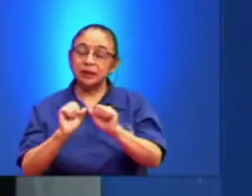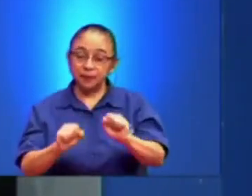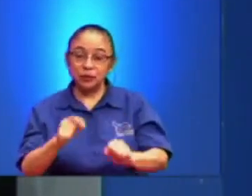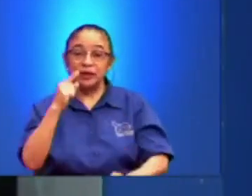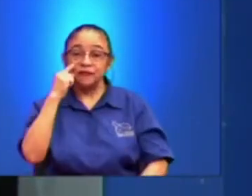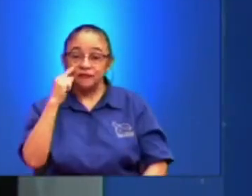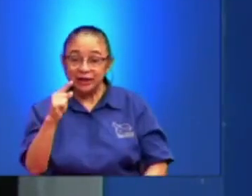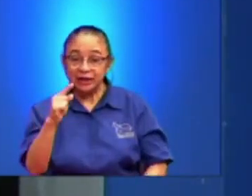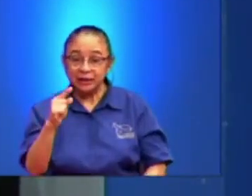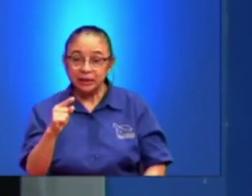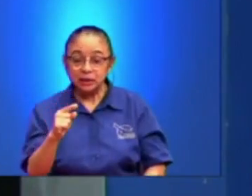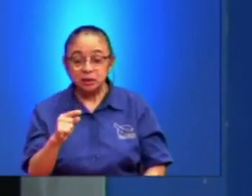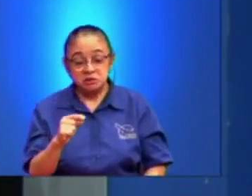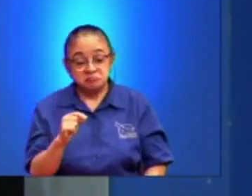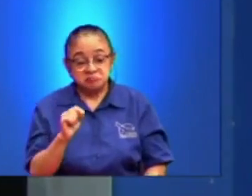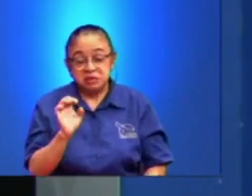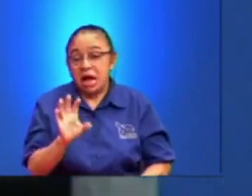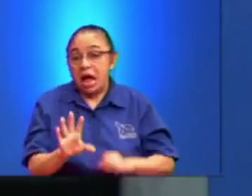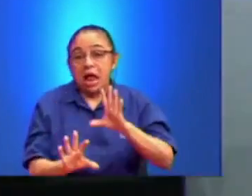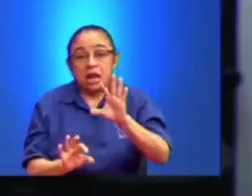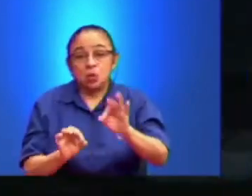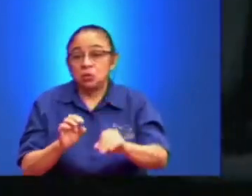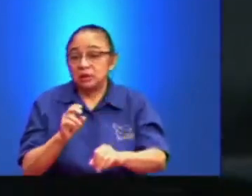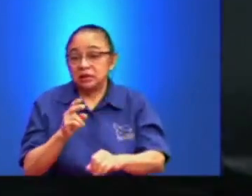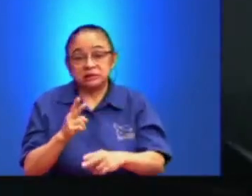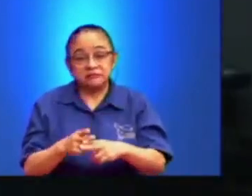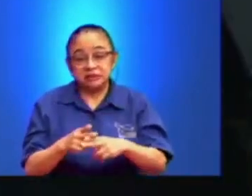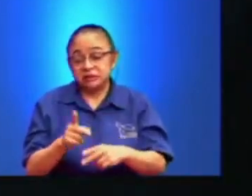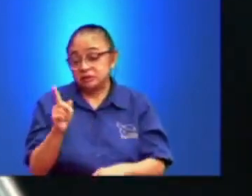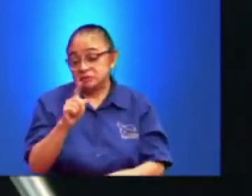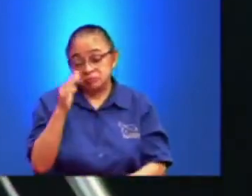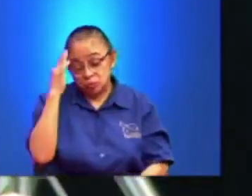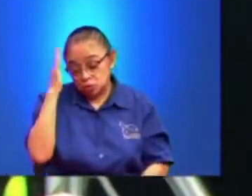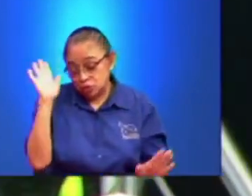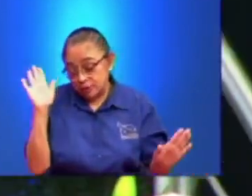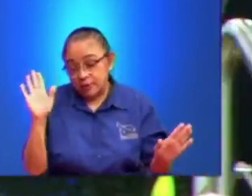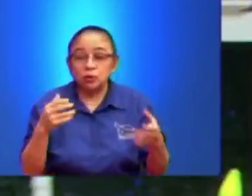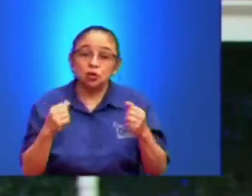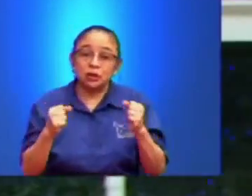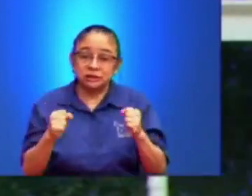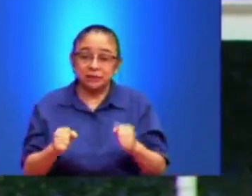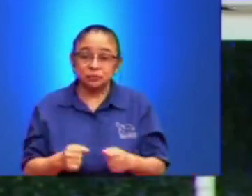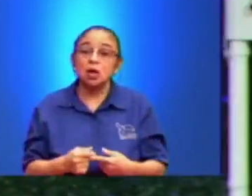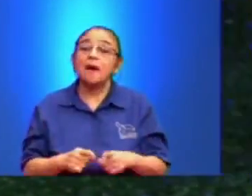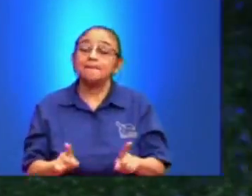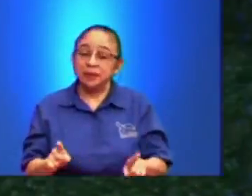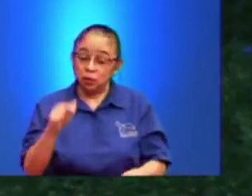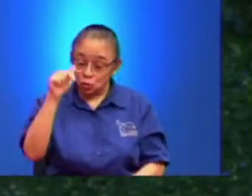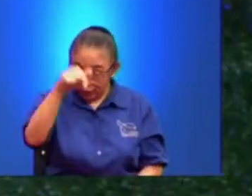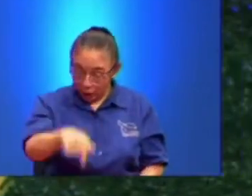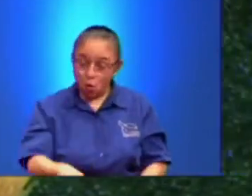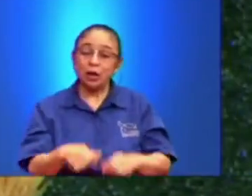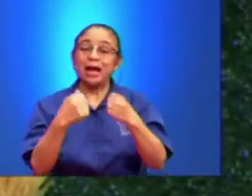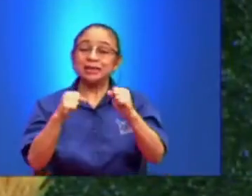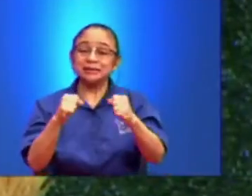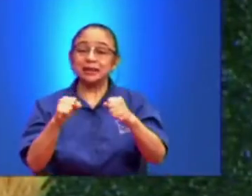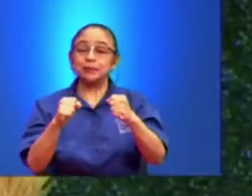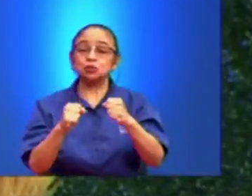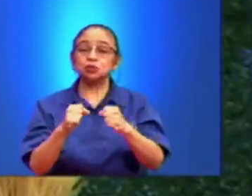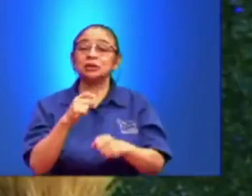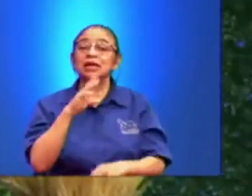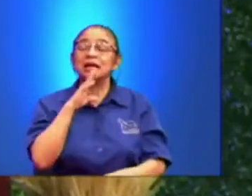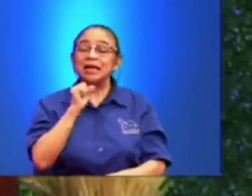a veces sin conocer lo que estamos haciendo pero lo que vamos a hacer hoy es anunciar es